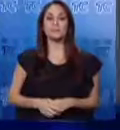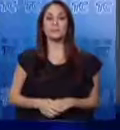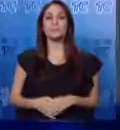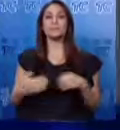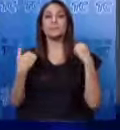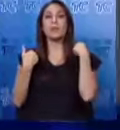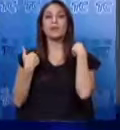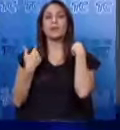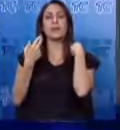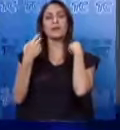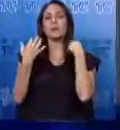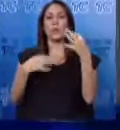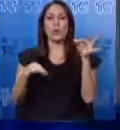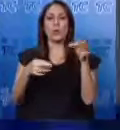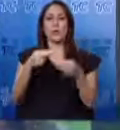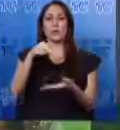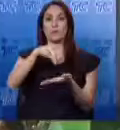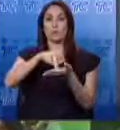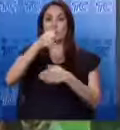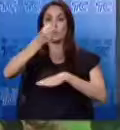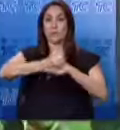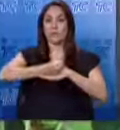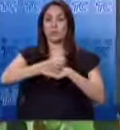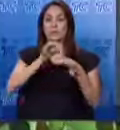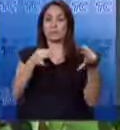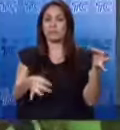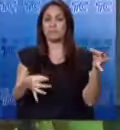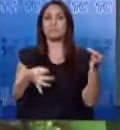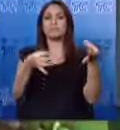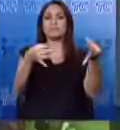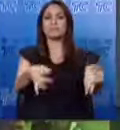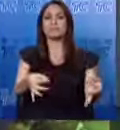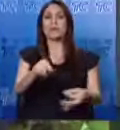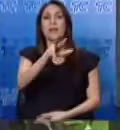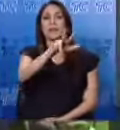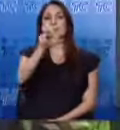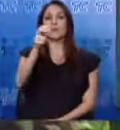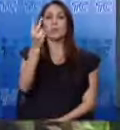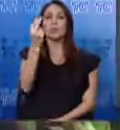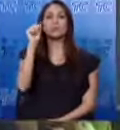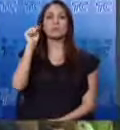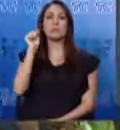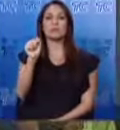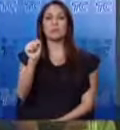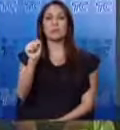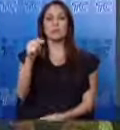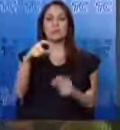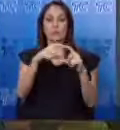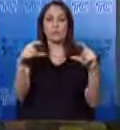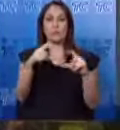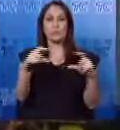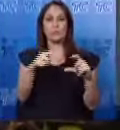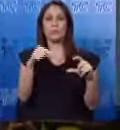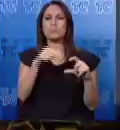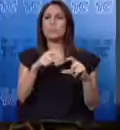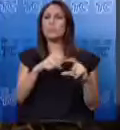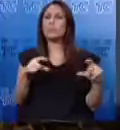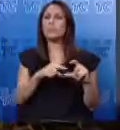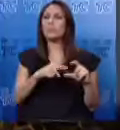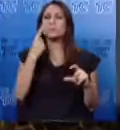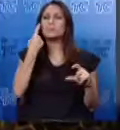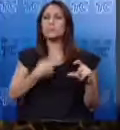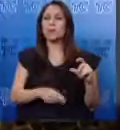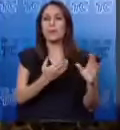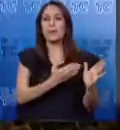un documento notarizado en donde se manifiesta que se han entregado 312 mil cupones. Estos cupones van a servir para el